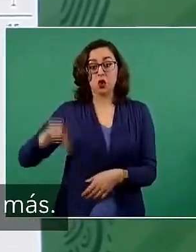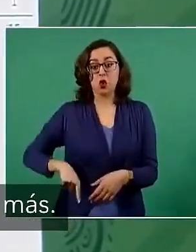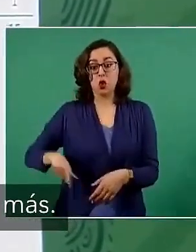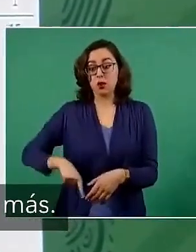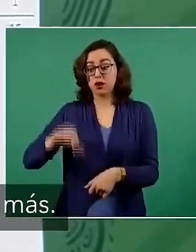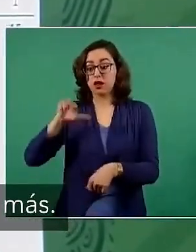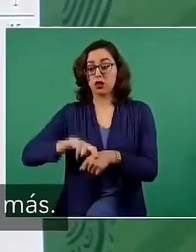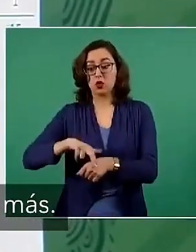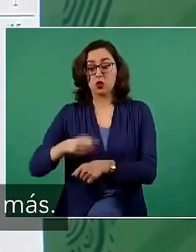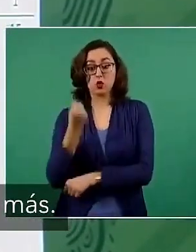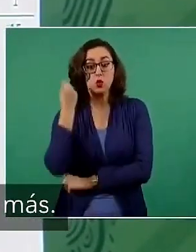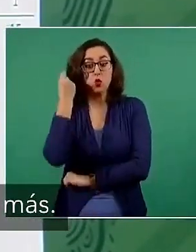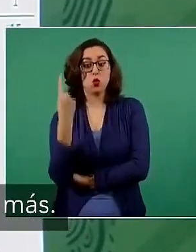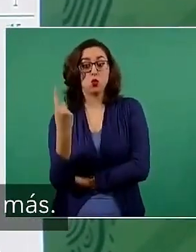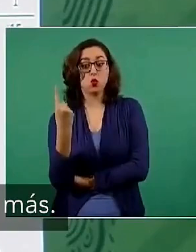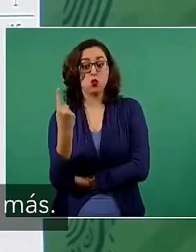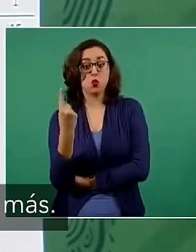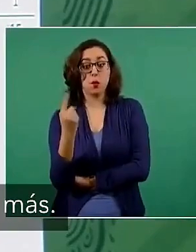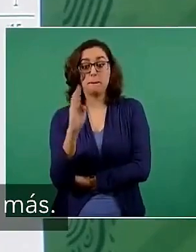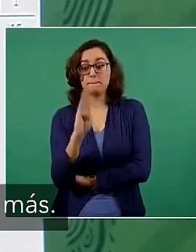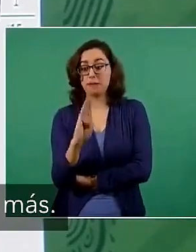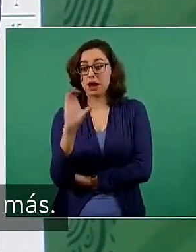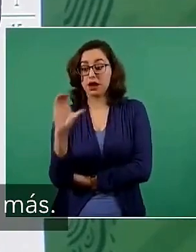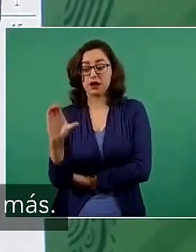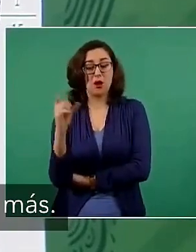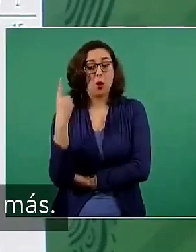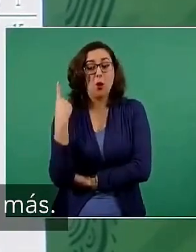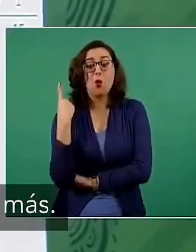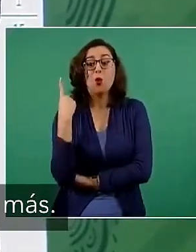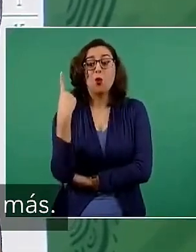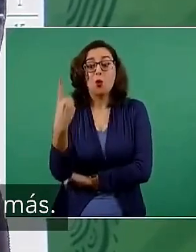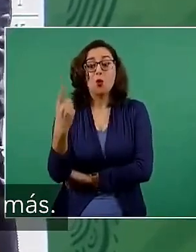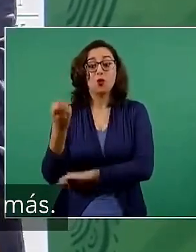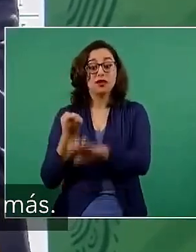Baja California, uno,